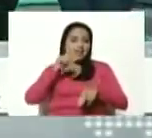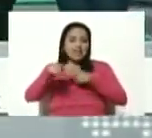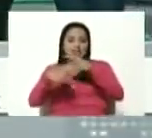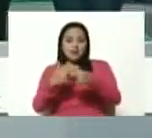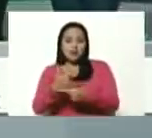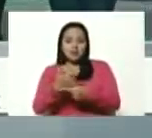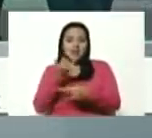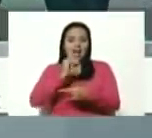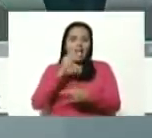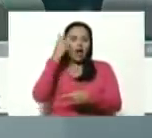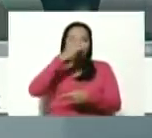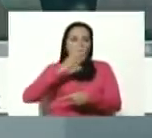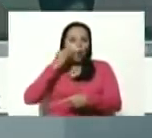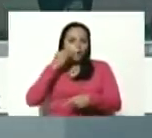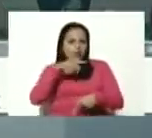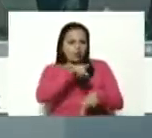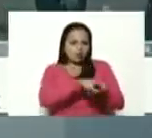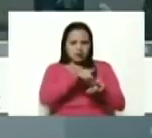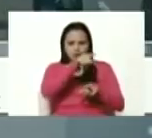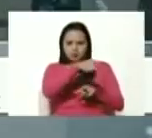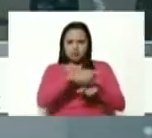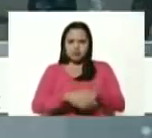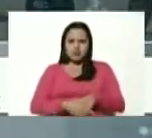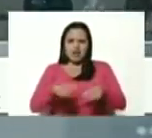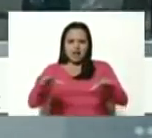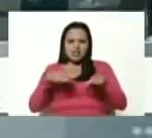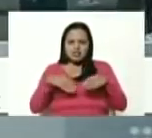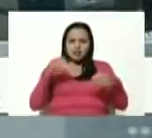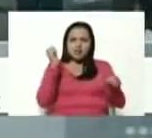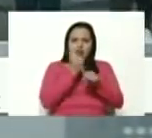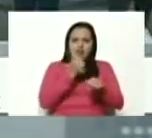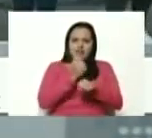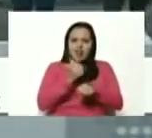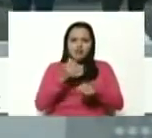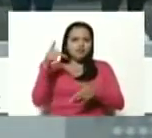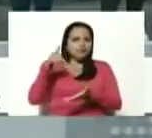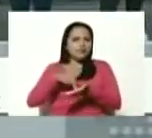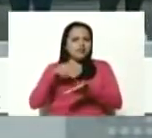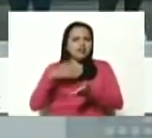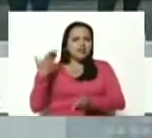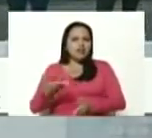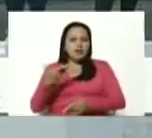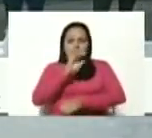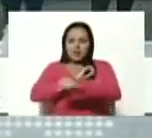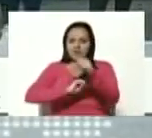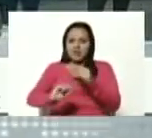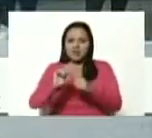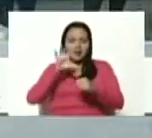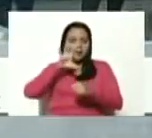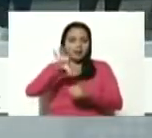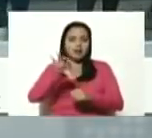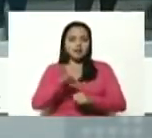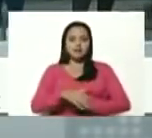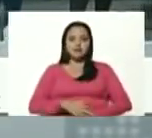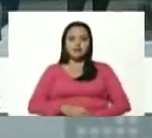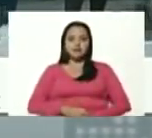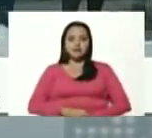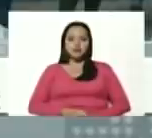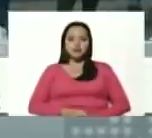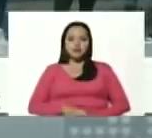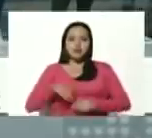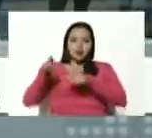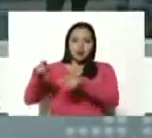se hace joven como tú, asume un papel protagónico para la lucha por nuestro país. Así es, mira, ya